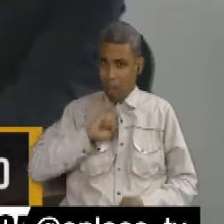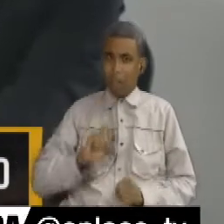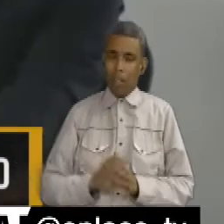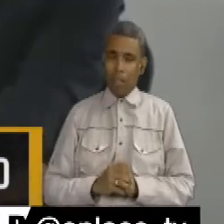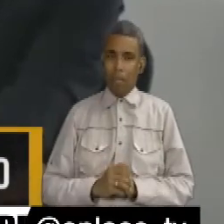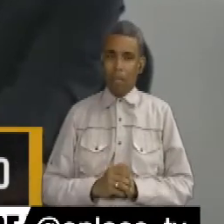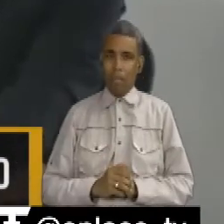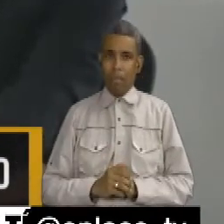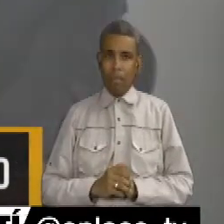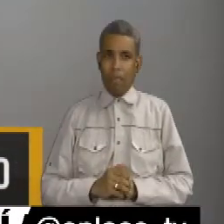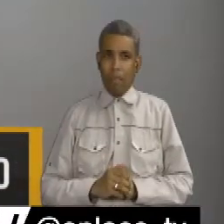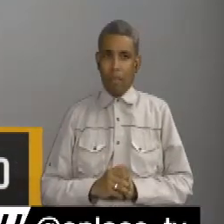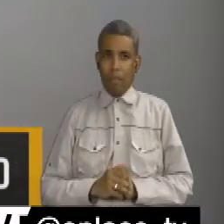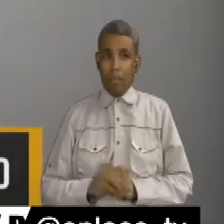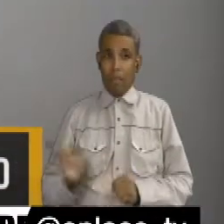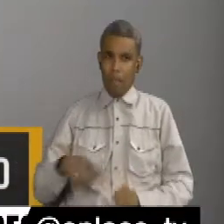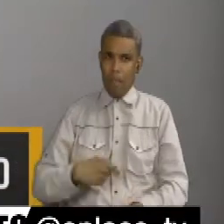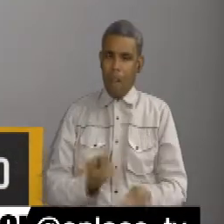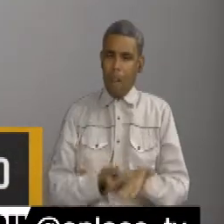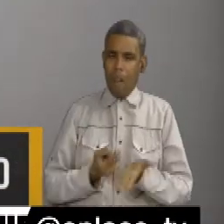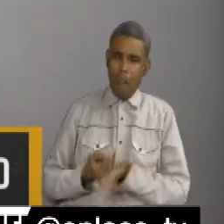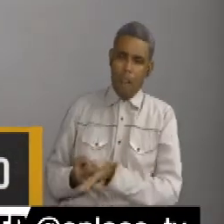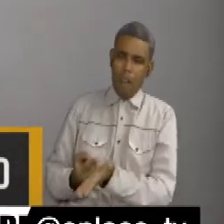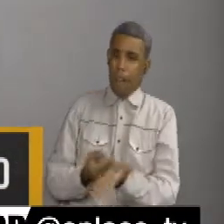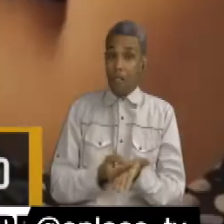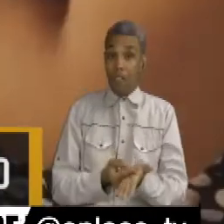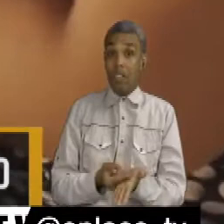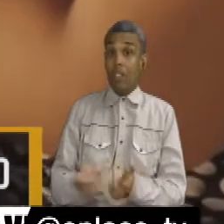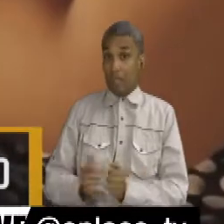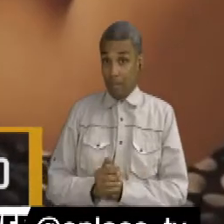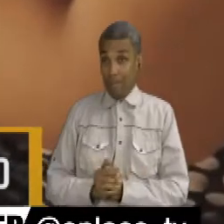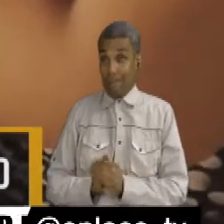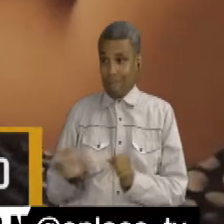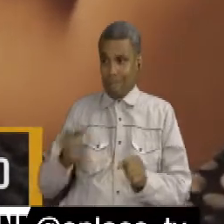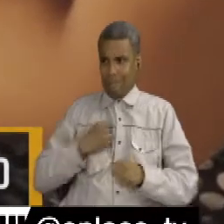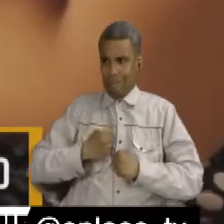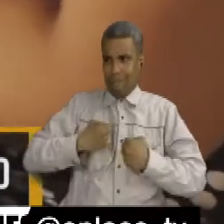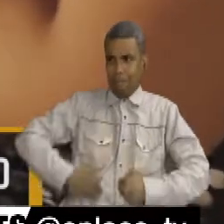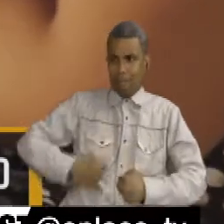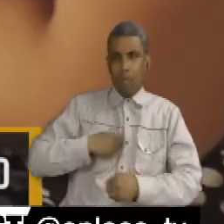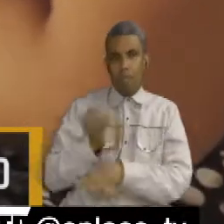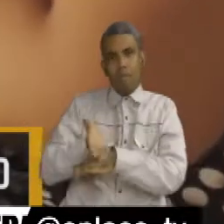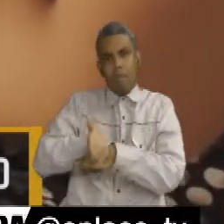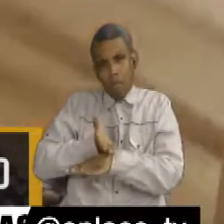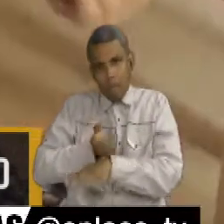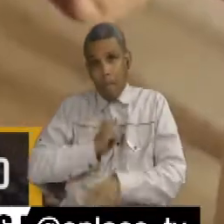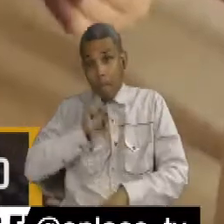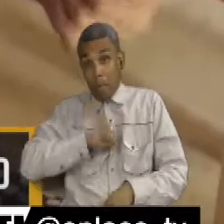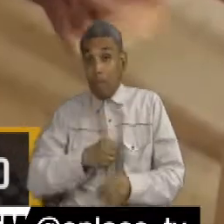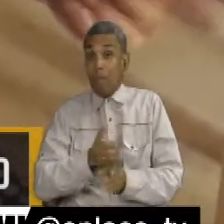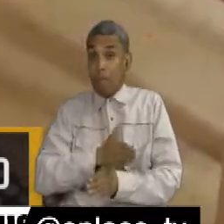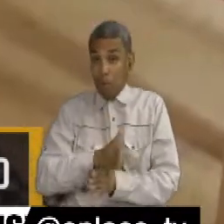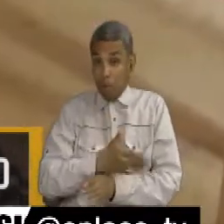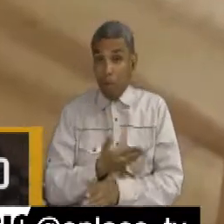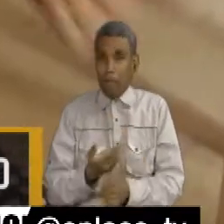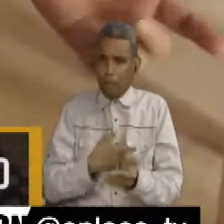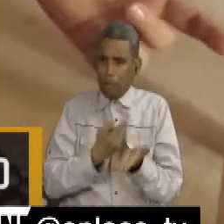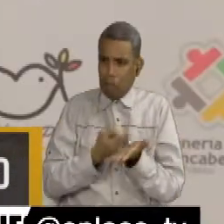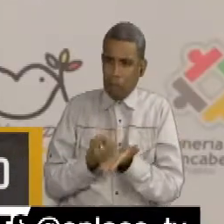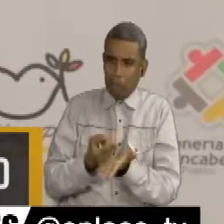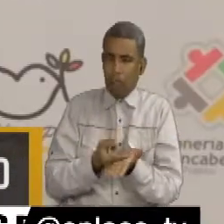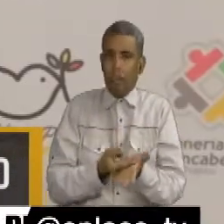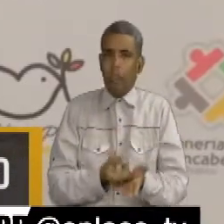Osa Sánchez fue contundente y enfático en las situaciones que se presentan a diario en nuestro municipio. Por eso